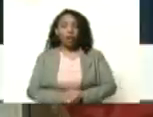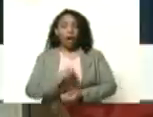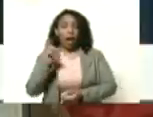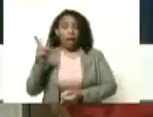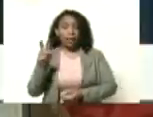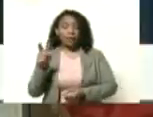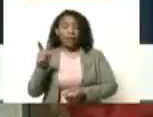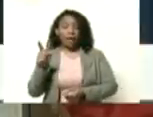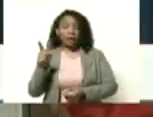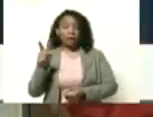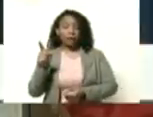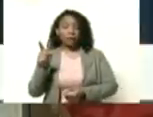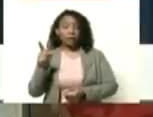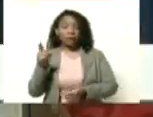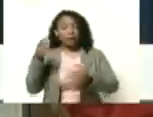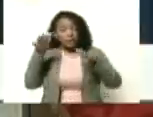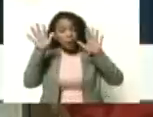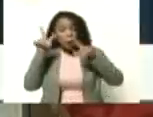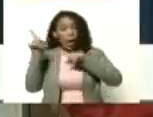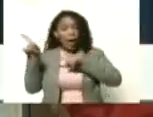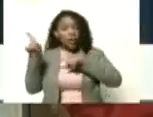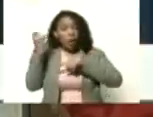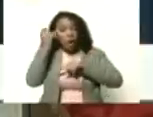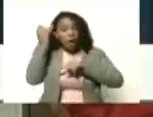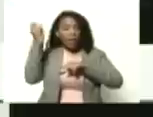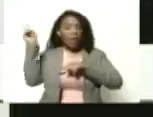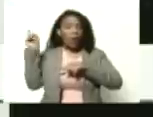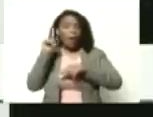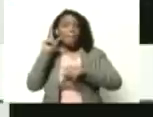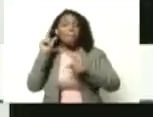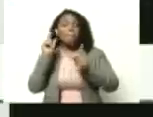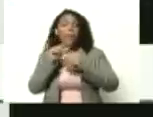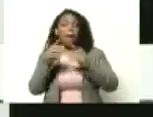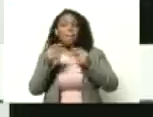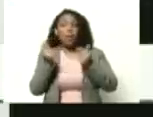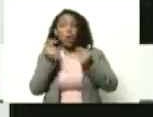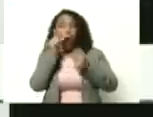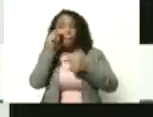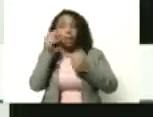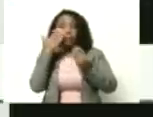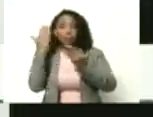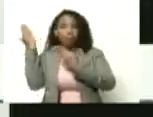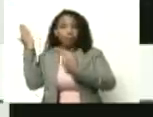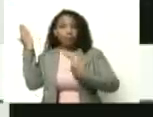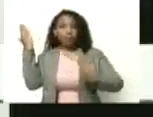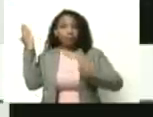según ellos la razón por la cual desapareció carlos lana